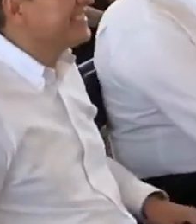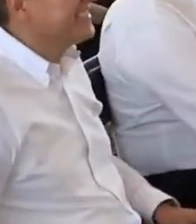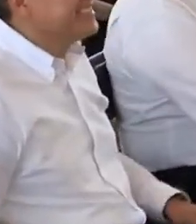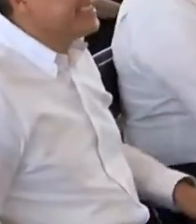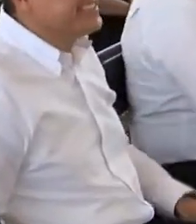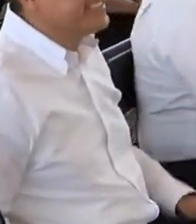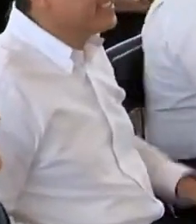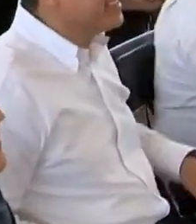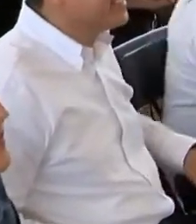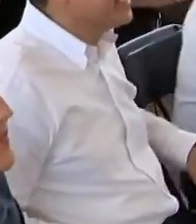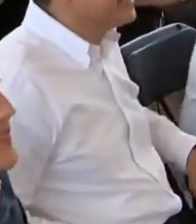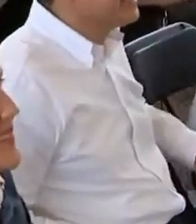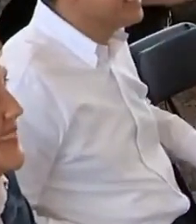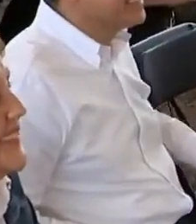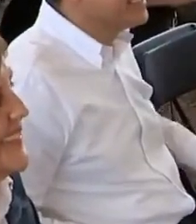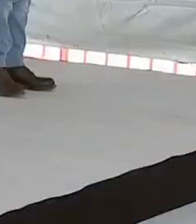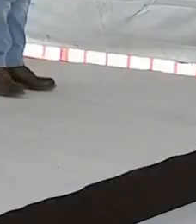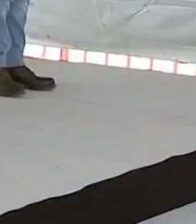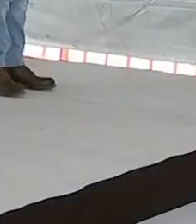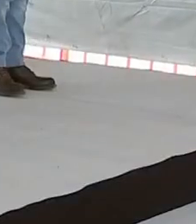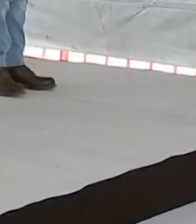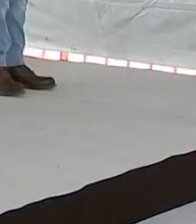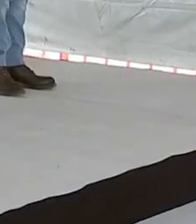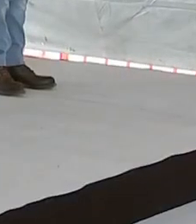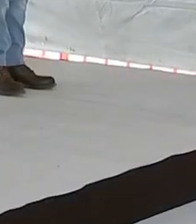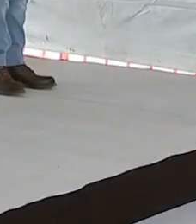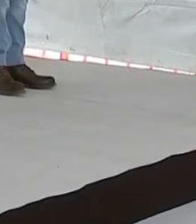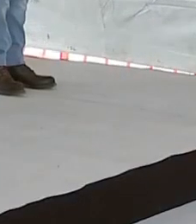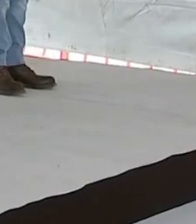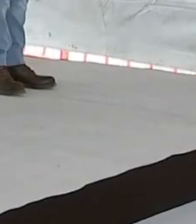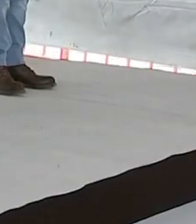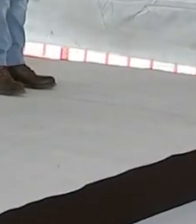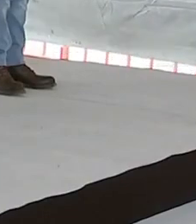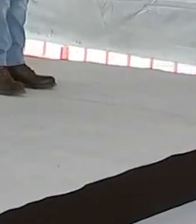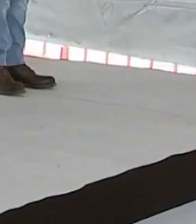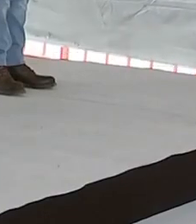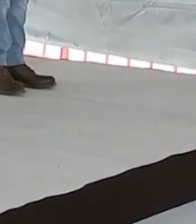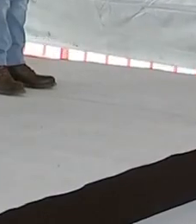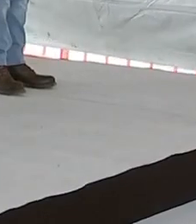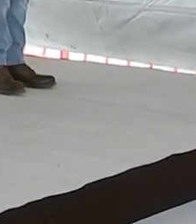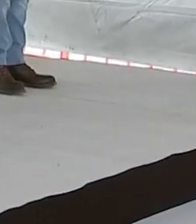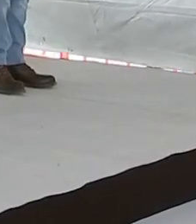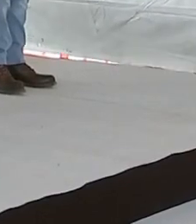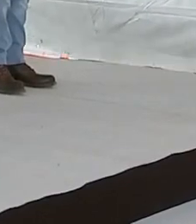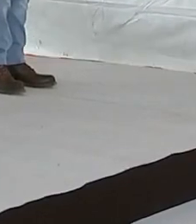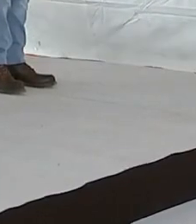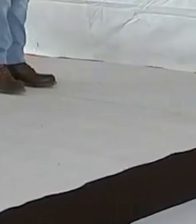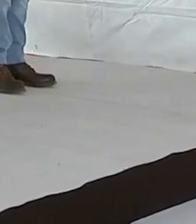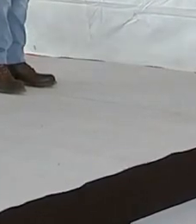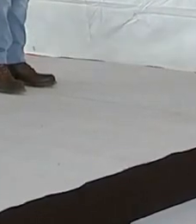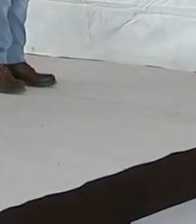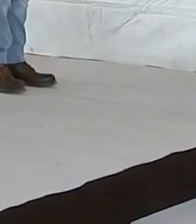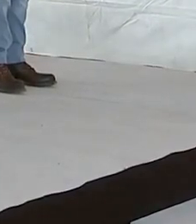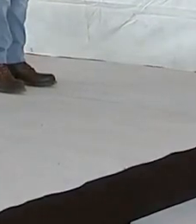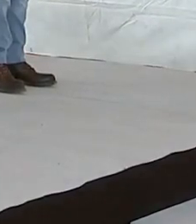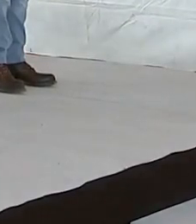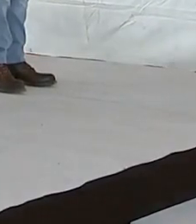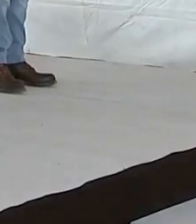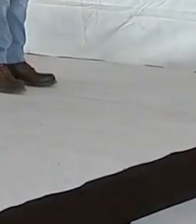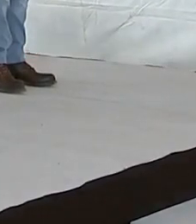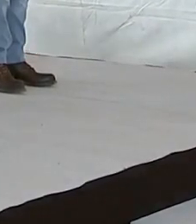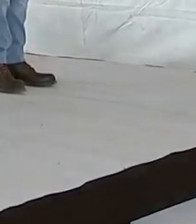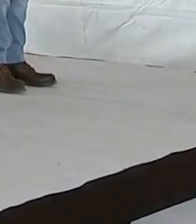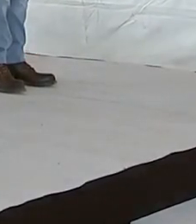Estimado público, le solicitamos guardar el debido respeto para entonar nuestro himno nacional